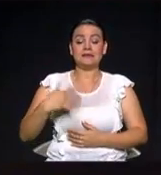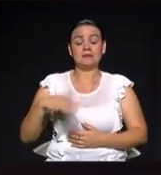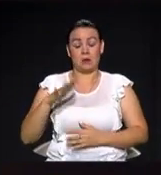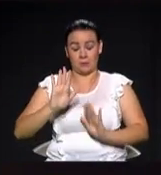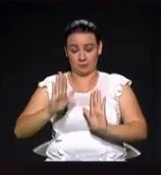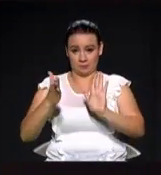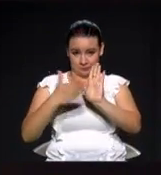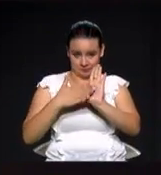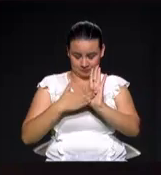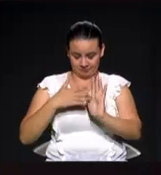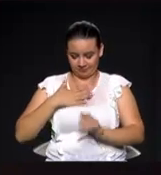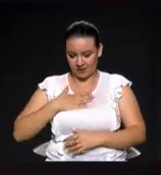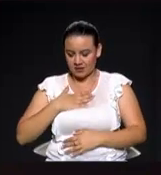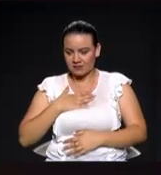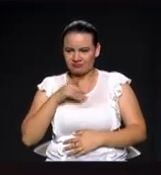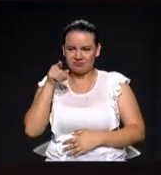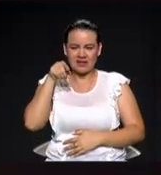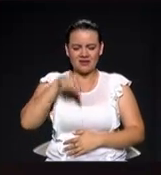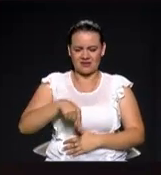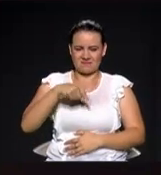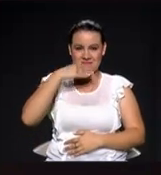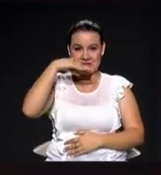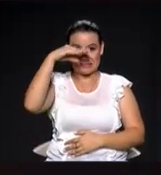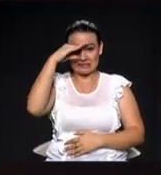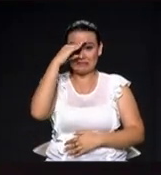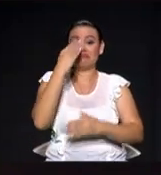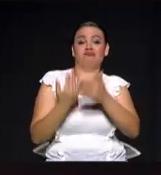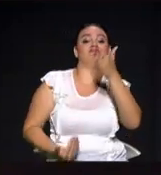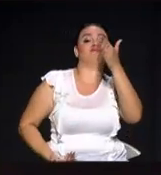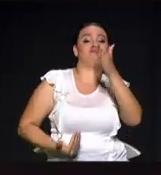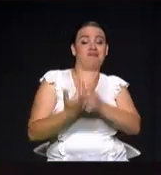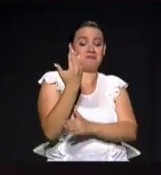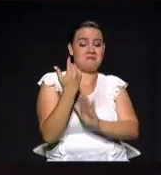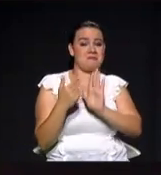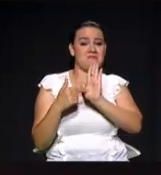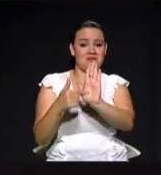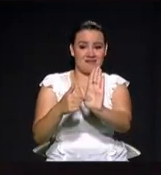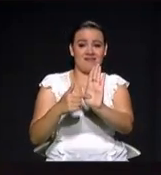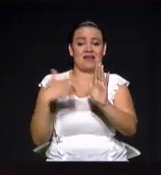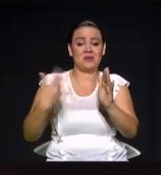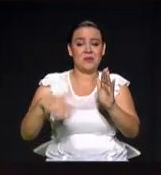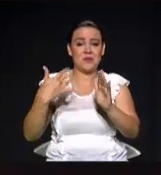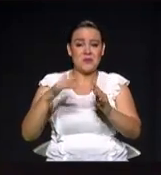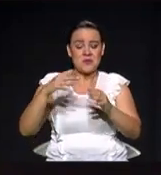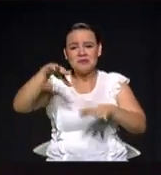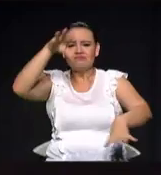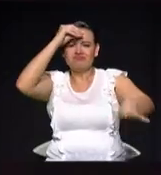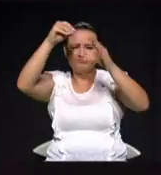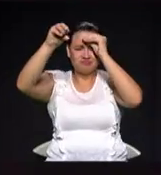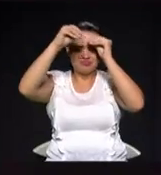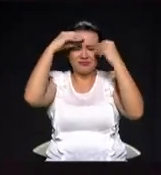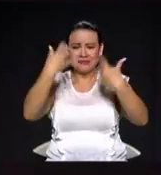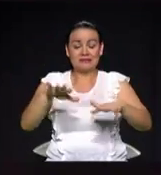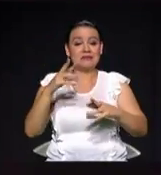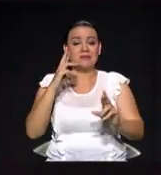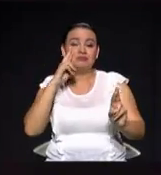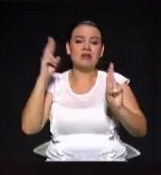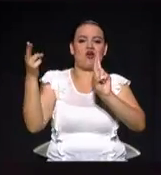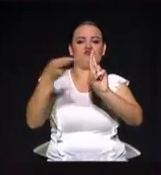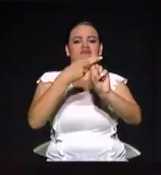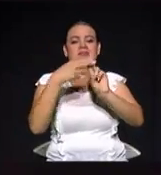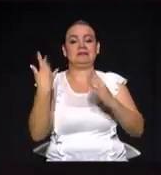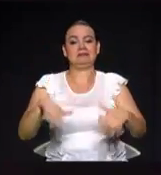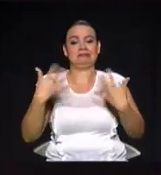denominada la ciudad del aprendizaje y la transformación por la unesco además de eso